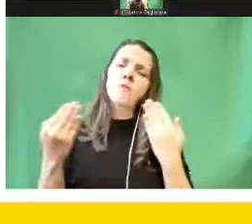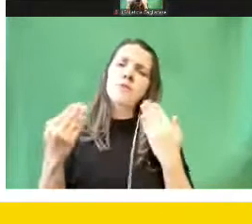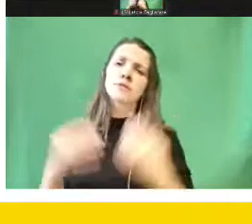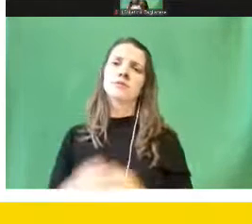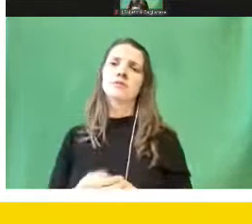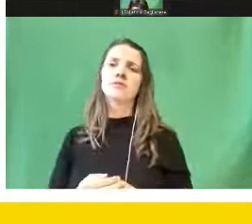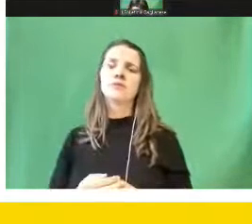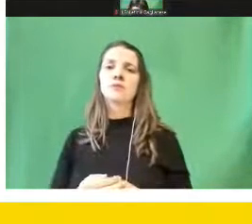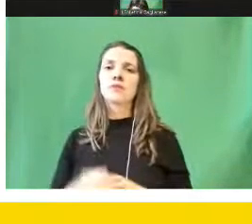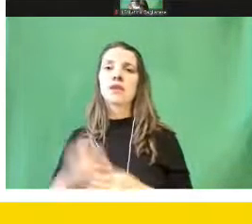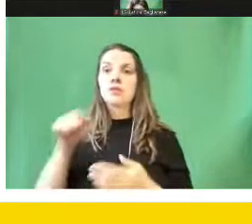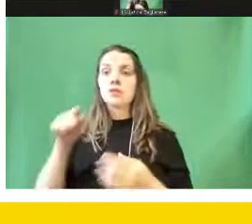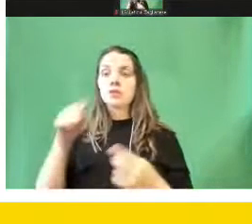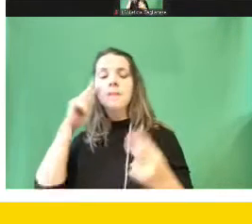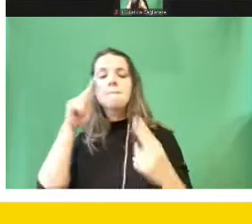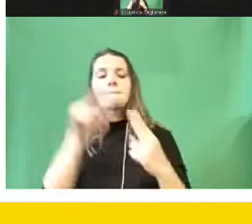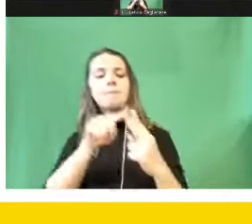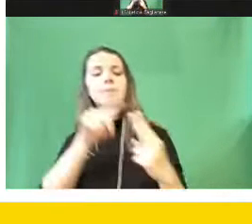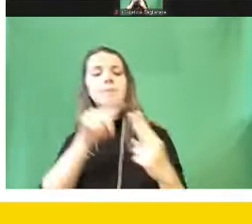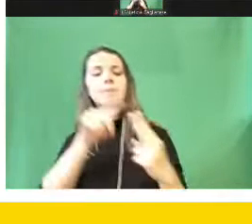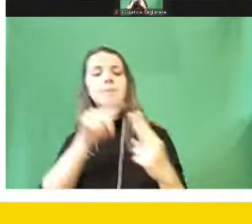el ámbito municipal